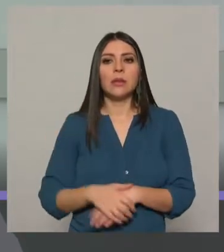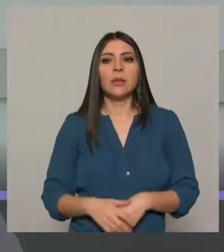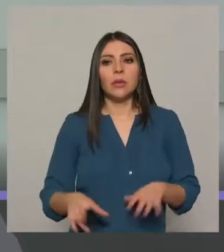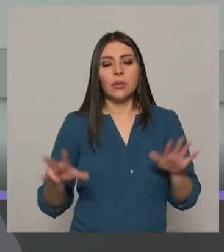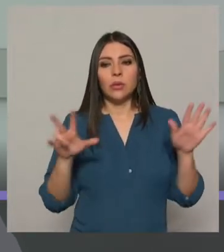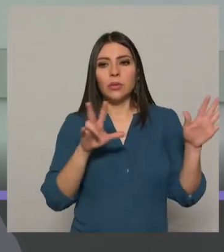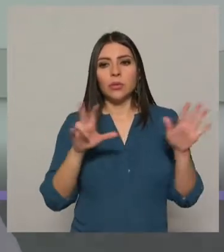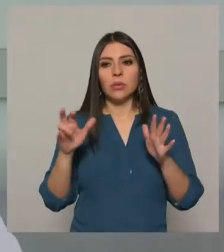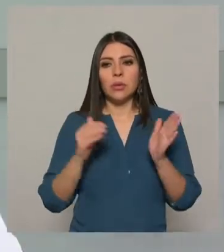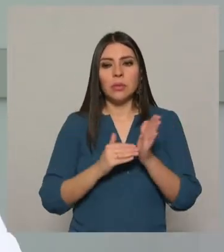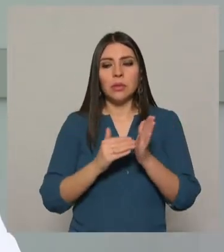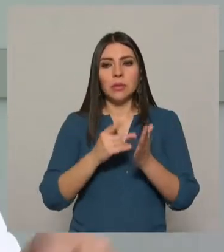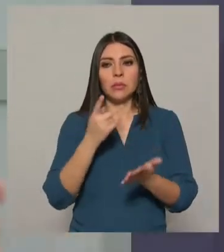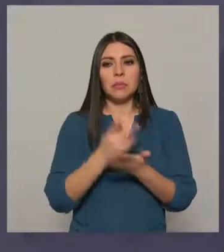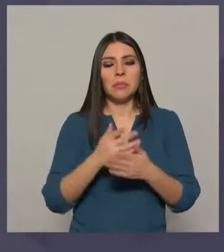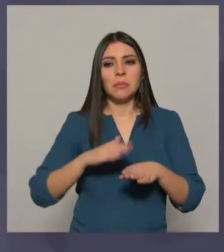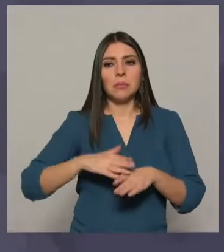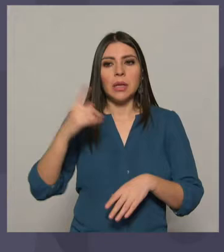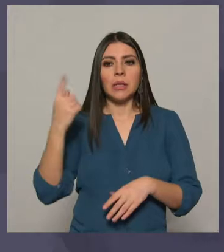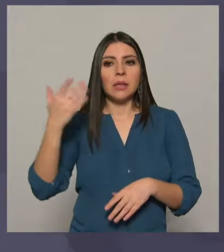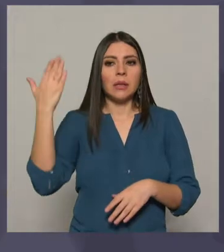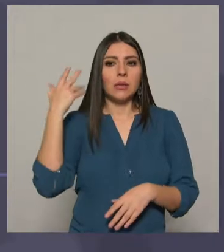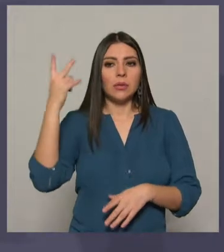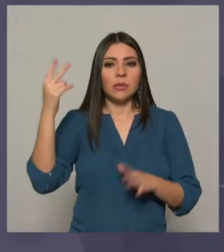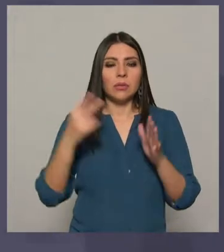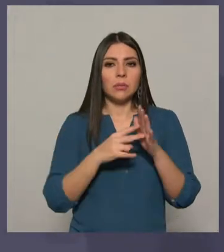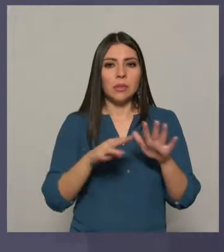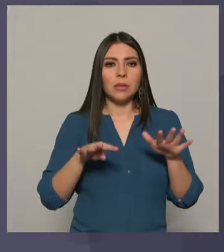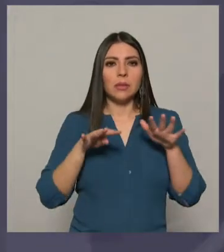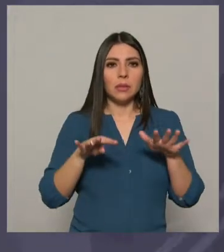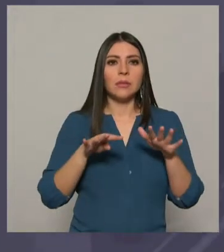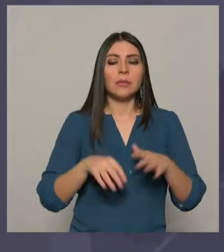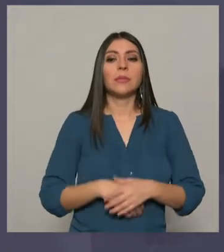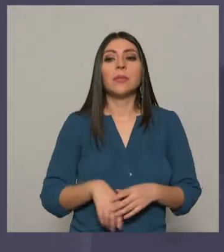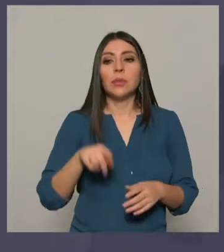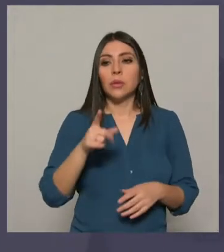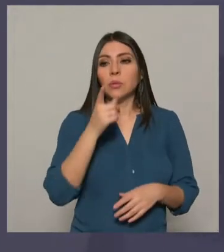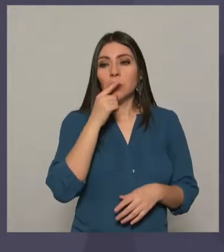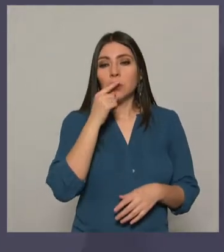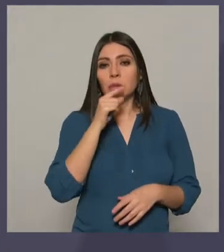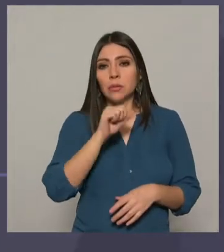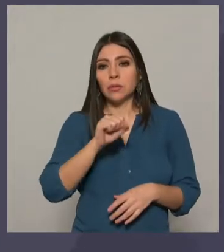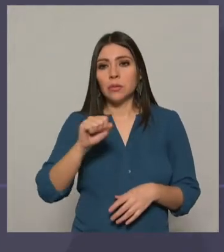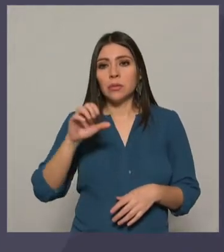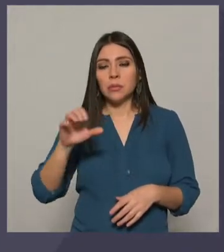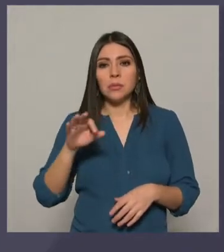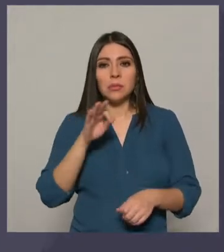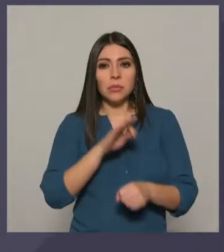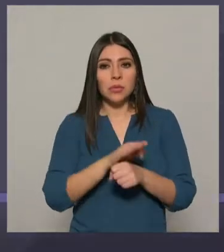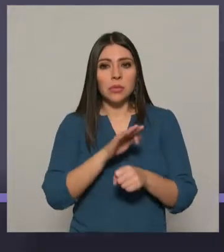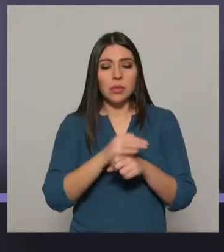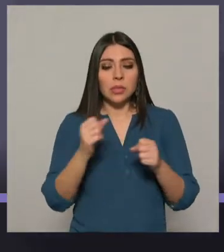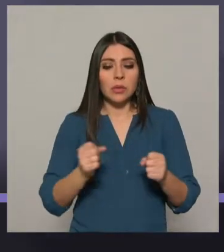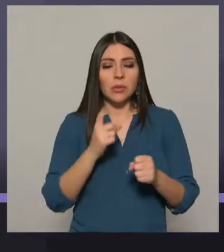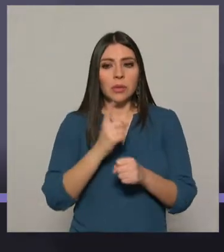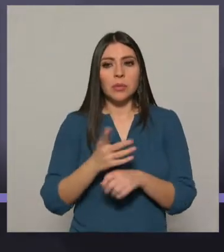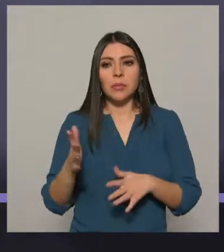más respecto al 2019. Estamos hablando que para Seguridad Ciudadana tenemos una proyección de gasto